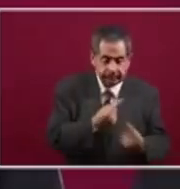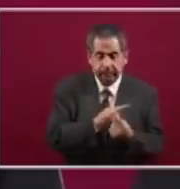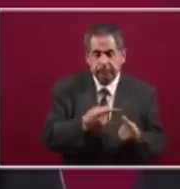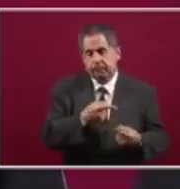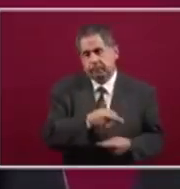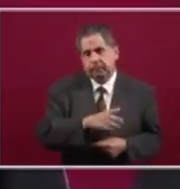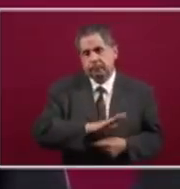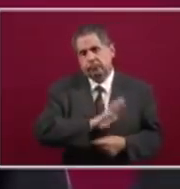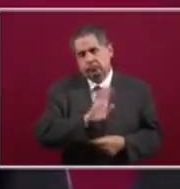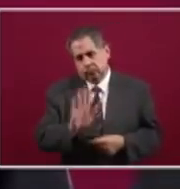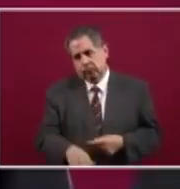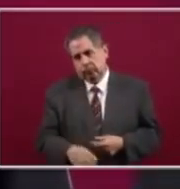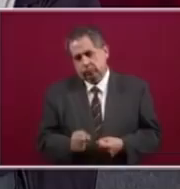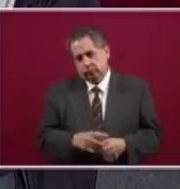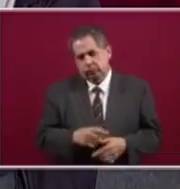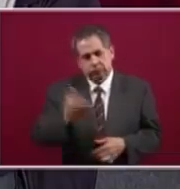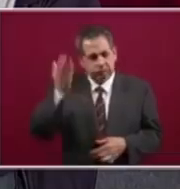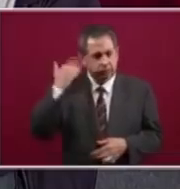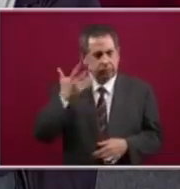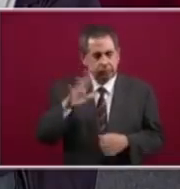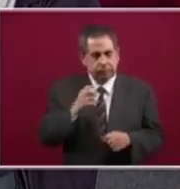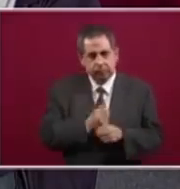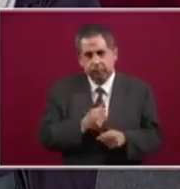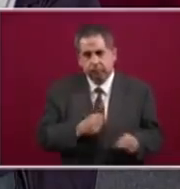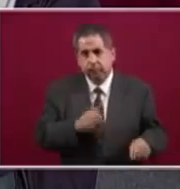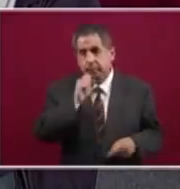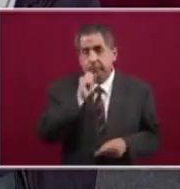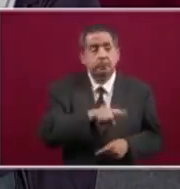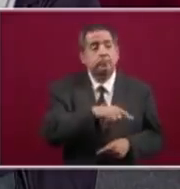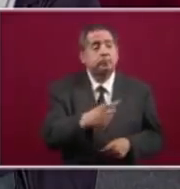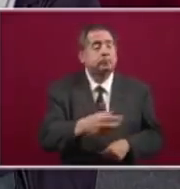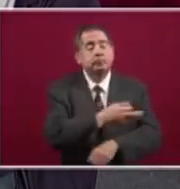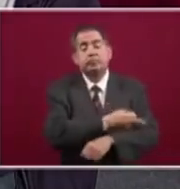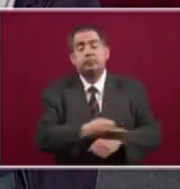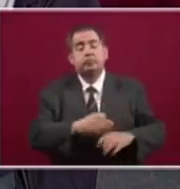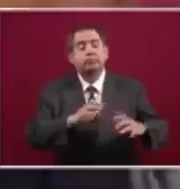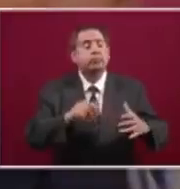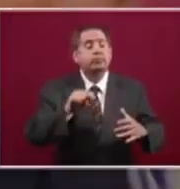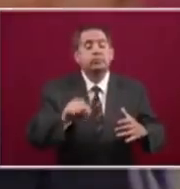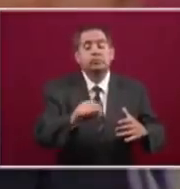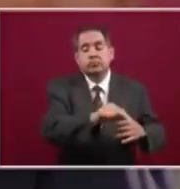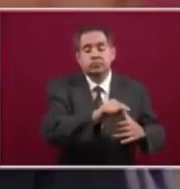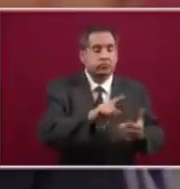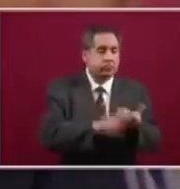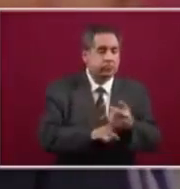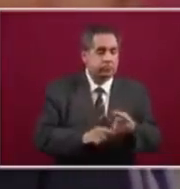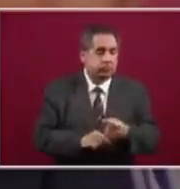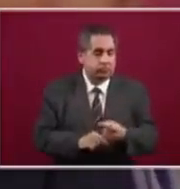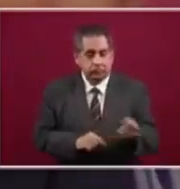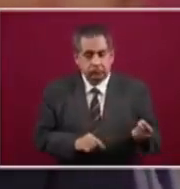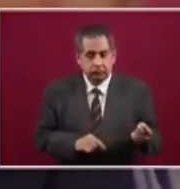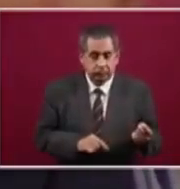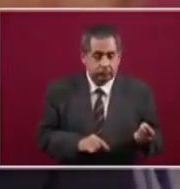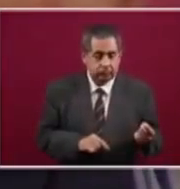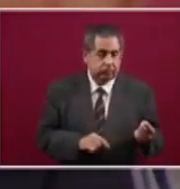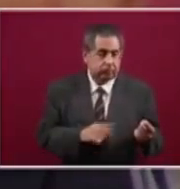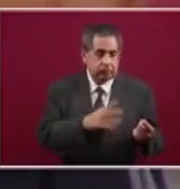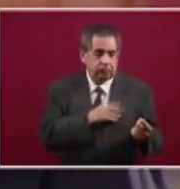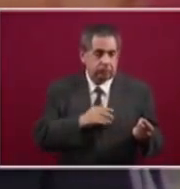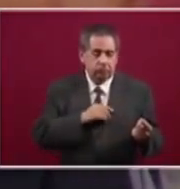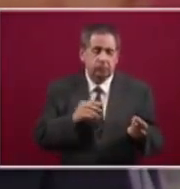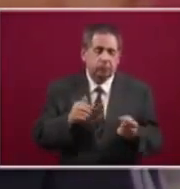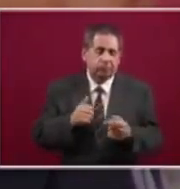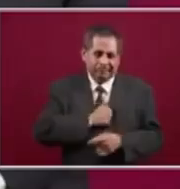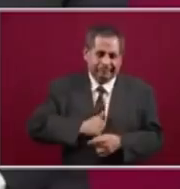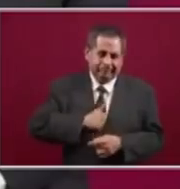que perdió la vida también a los familiares de los que tienen niños con